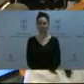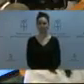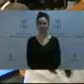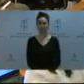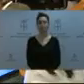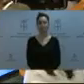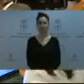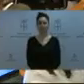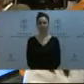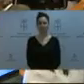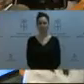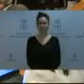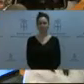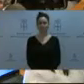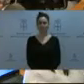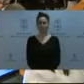presidenta.